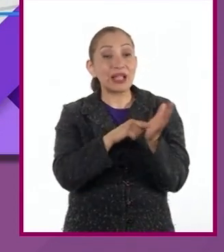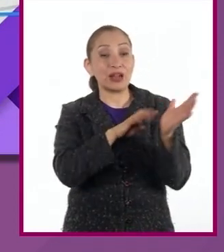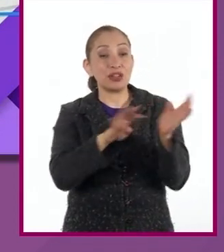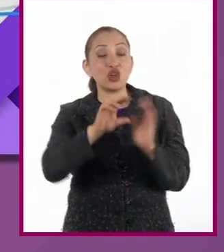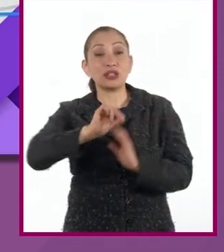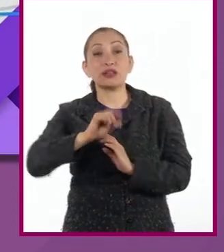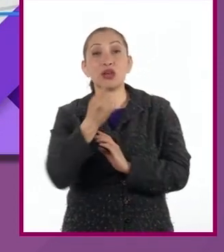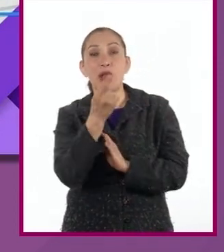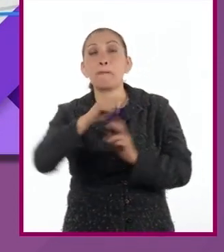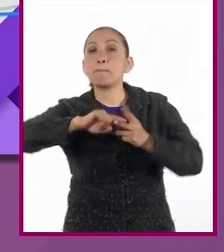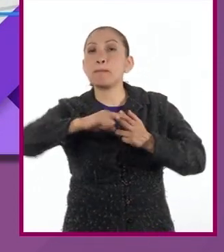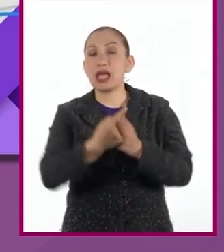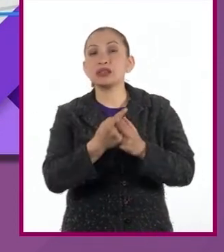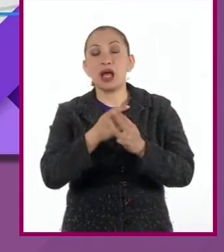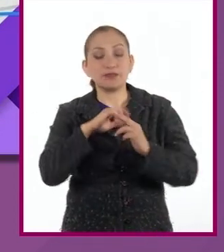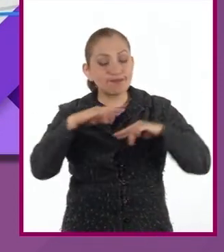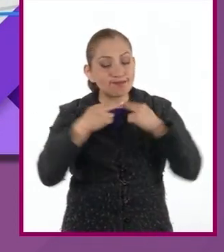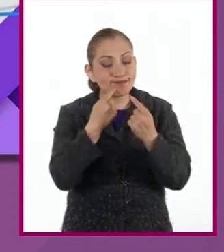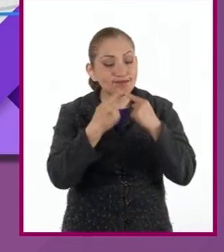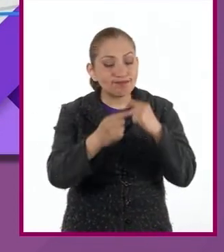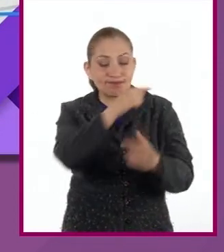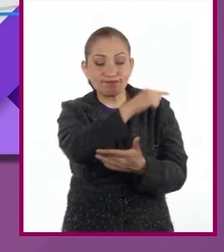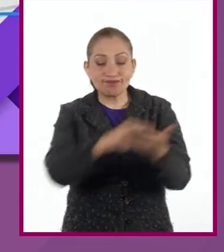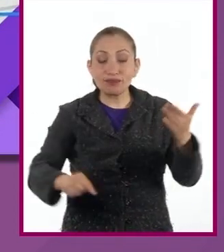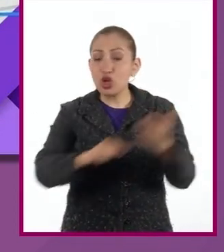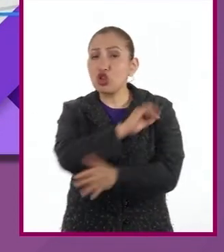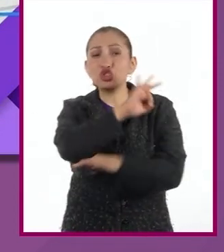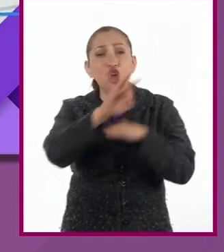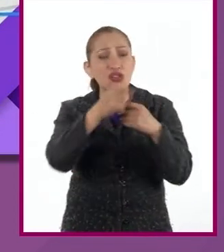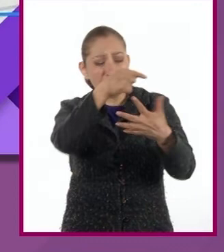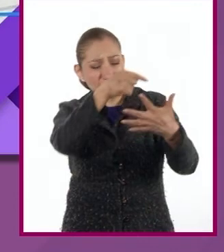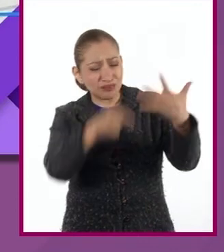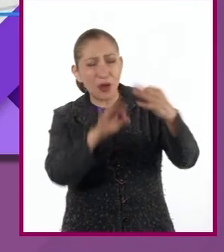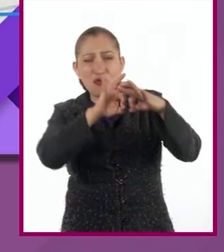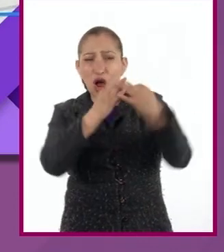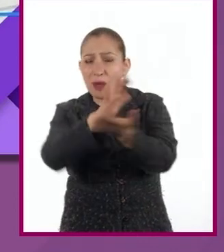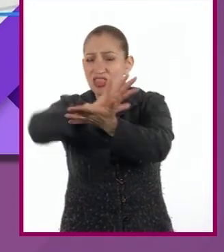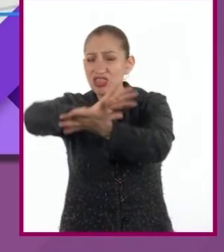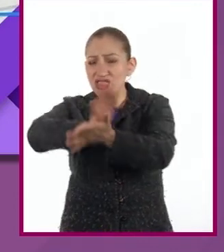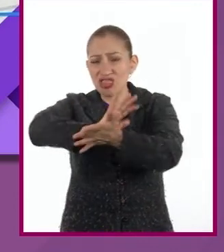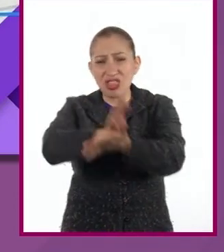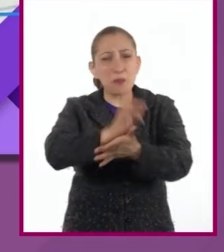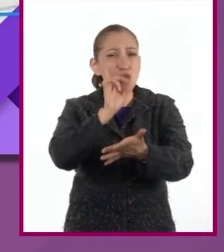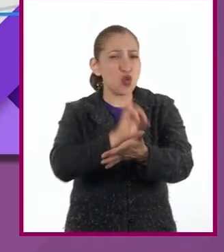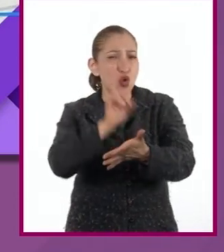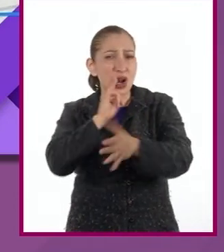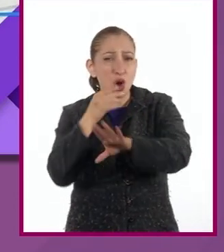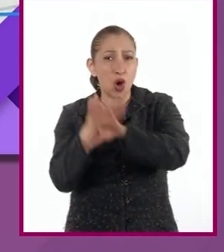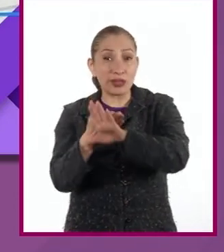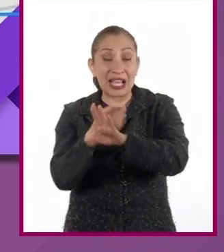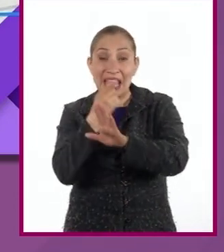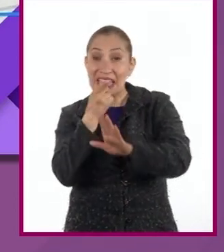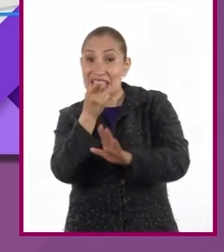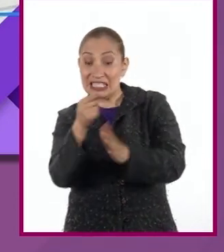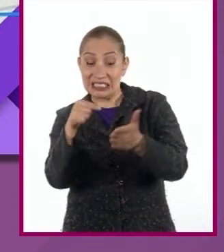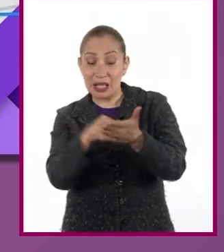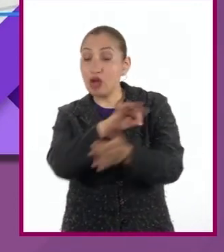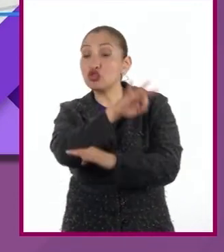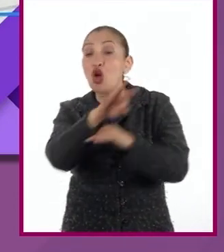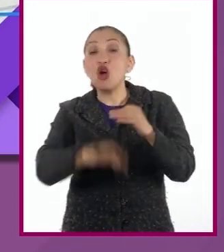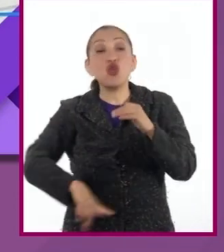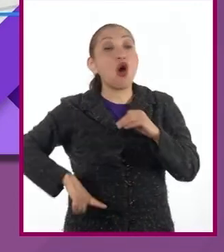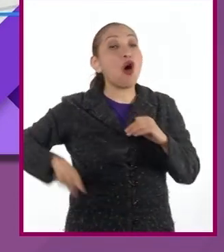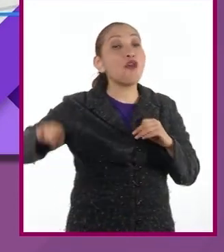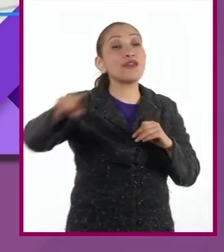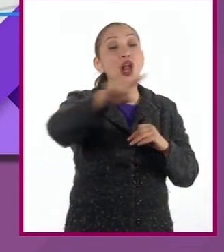vigor la Convención sobre la Eliminación de Todas las Formas de Discriminación contra la Mujer, que establece que todos los